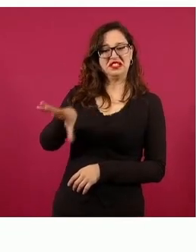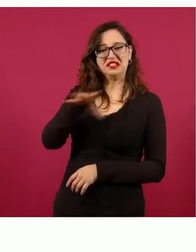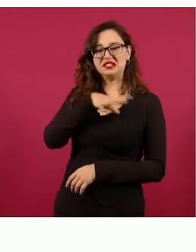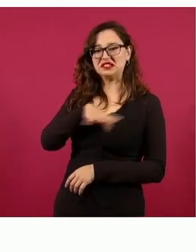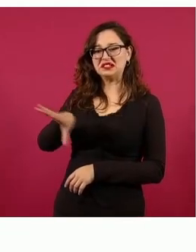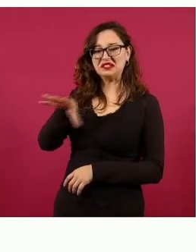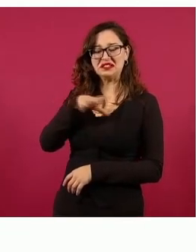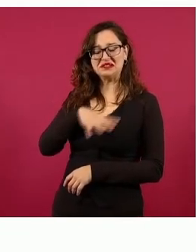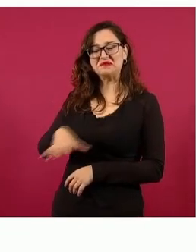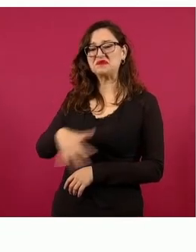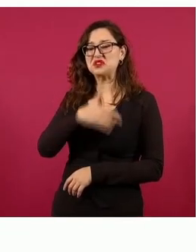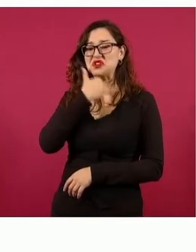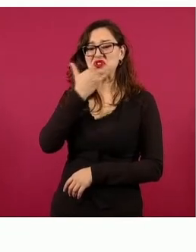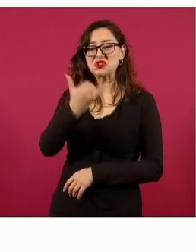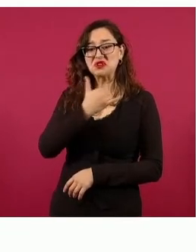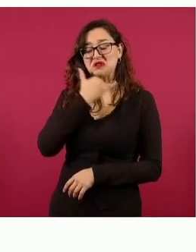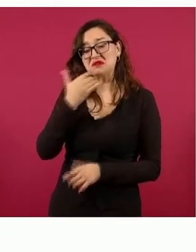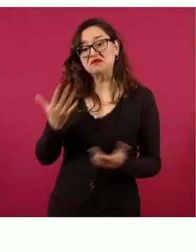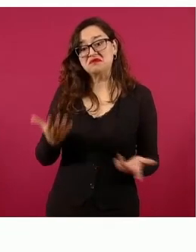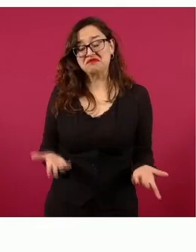no es Dios.